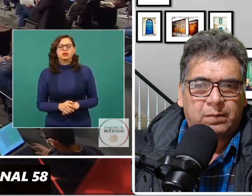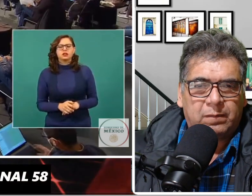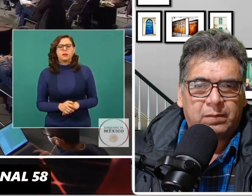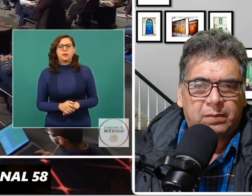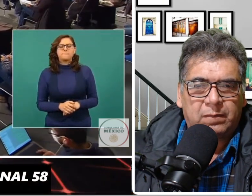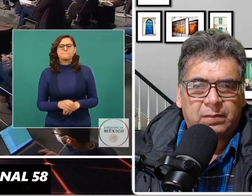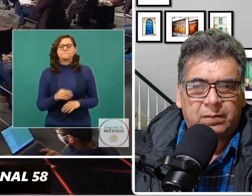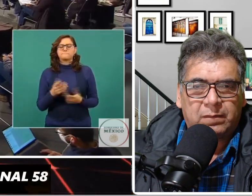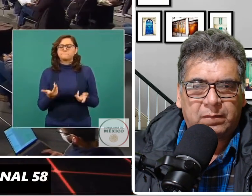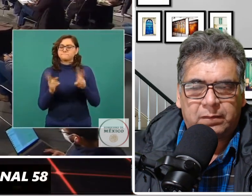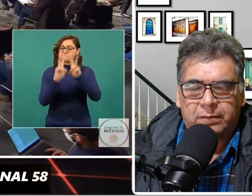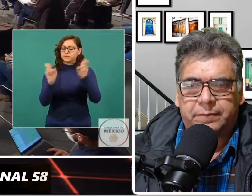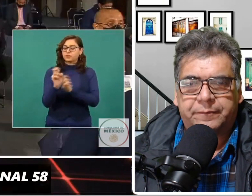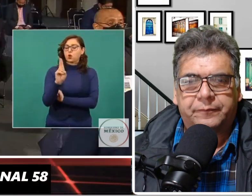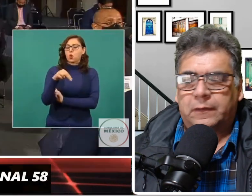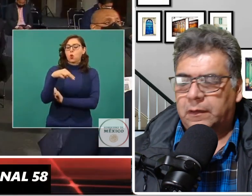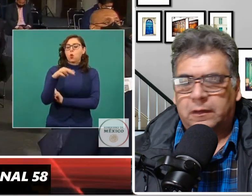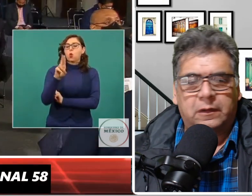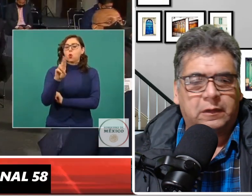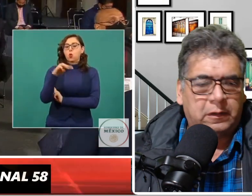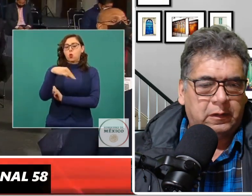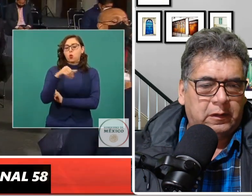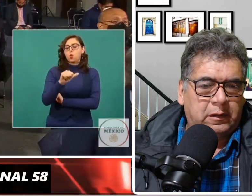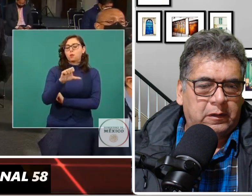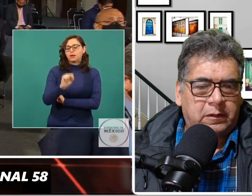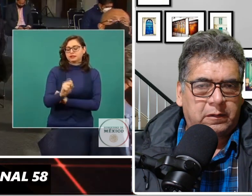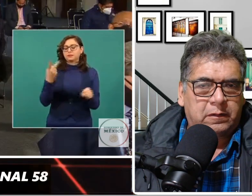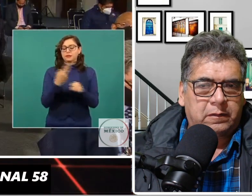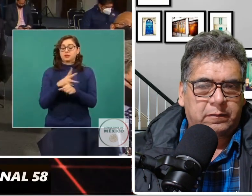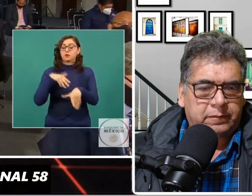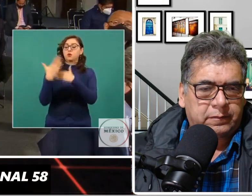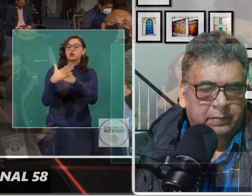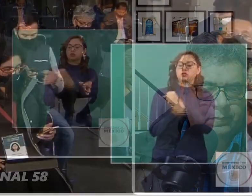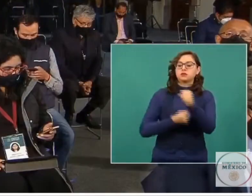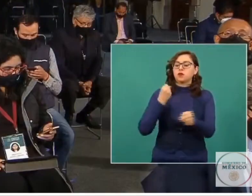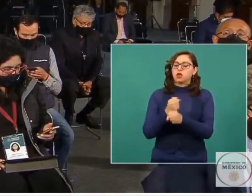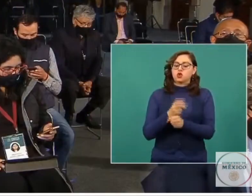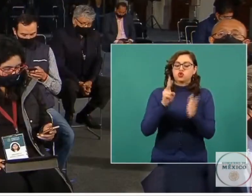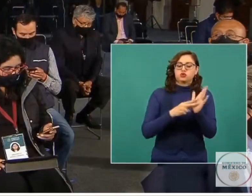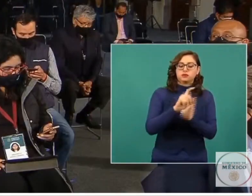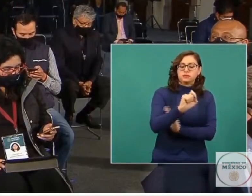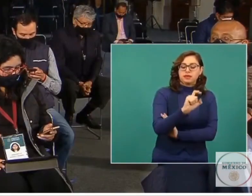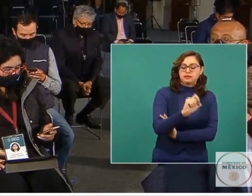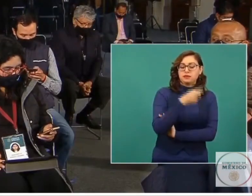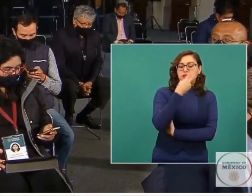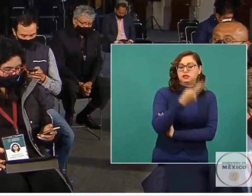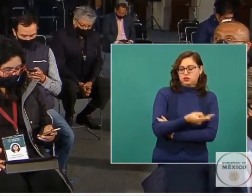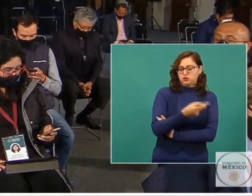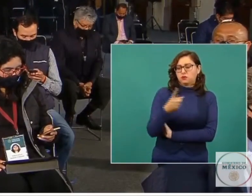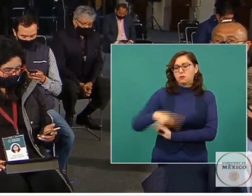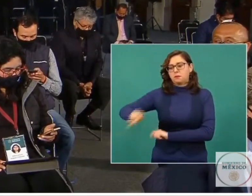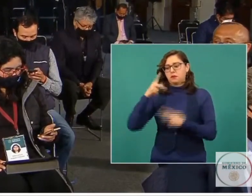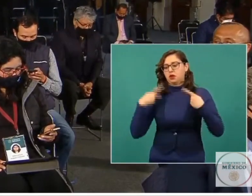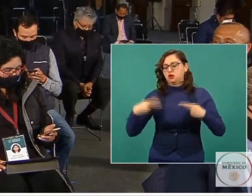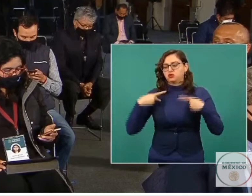incremento al salario mínimo 2022, aquellas personas que están pensionadas y que obviamente se calcula bajo las UMAS han cuestionado el